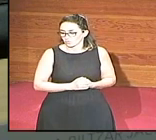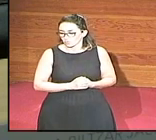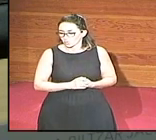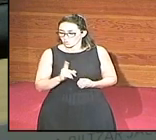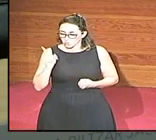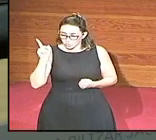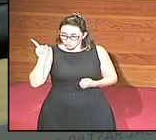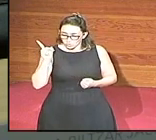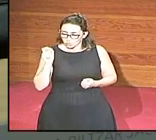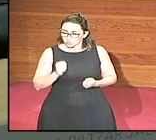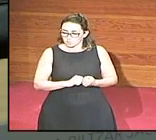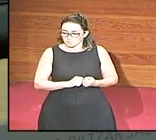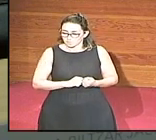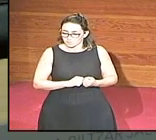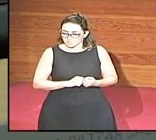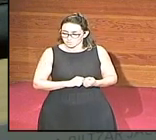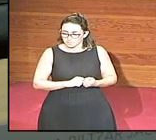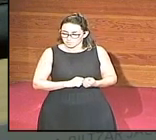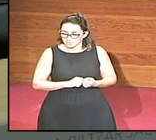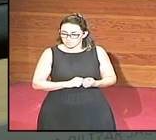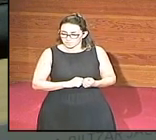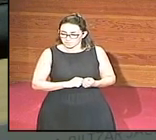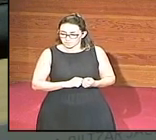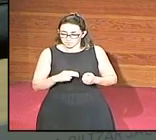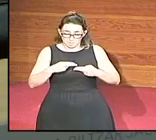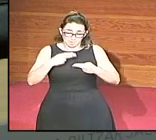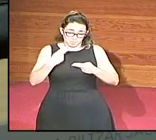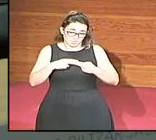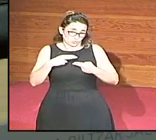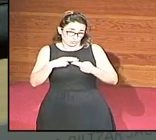Esto es cerca de. Era el paso que había más cerca de Mariupol.